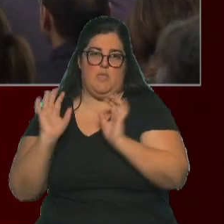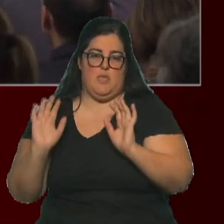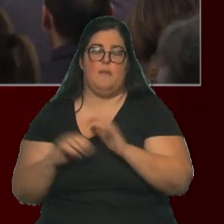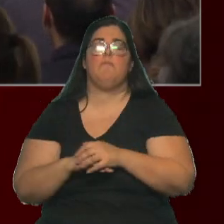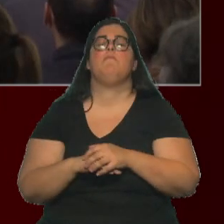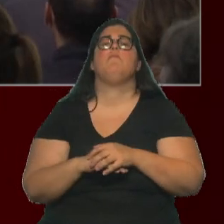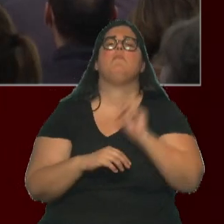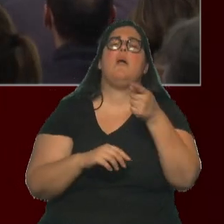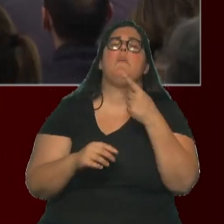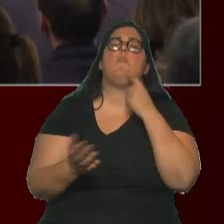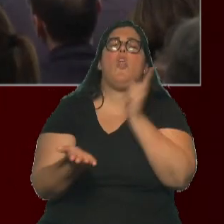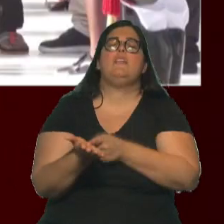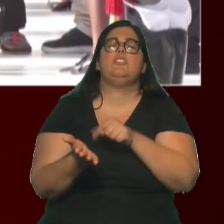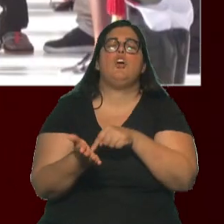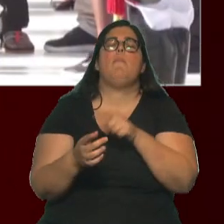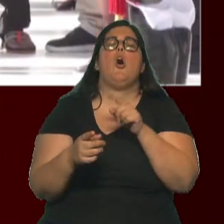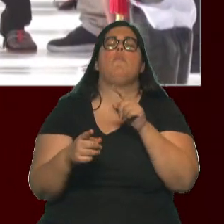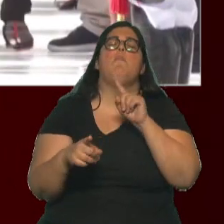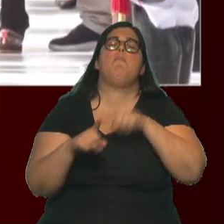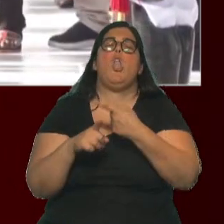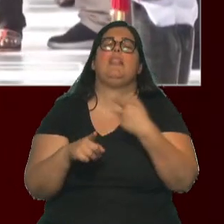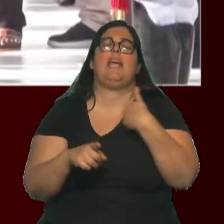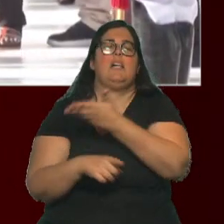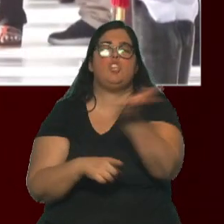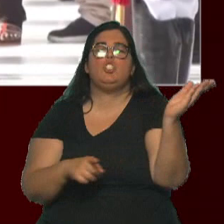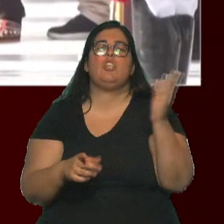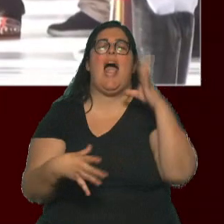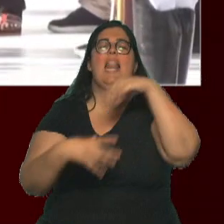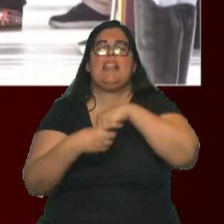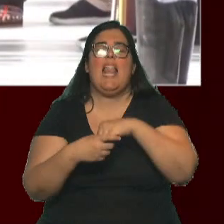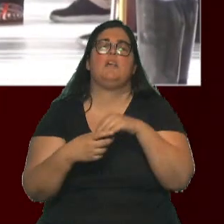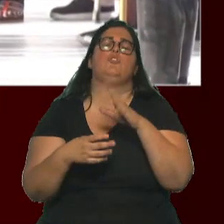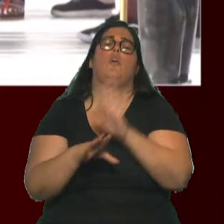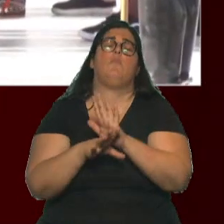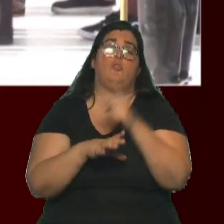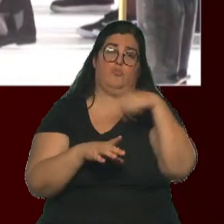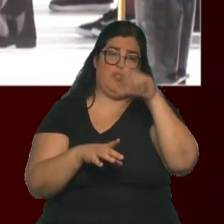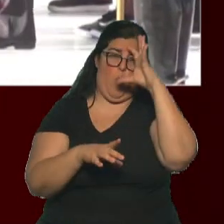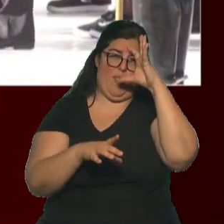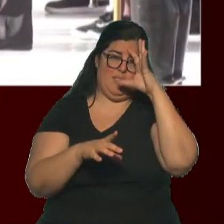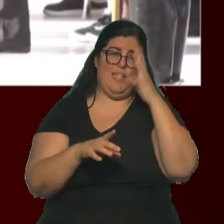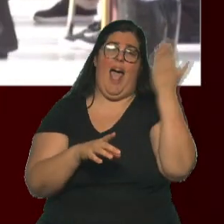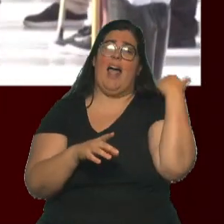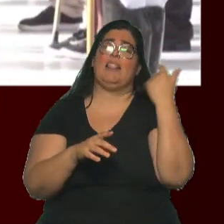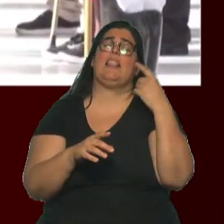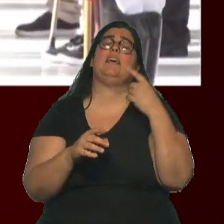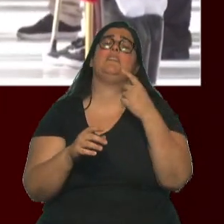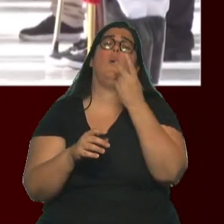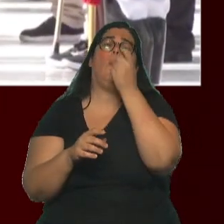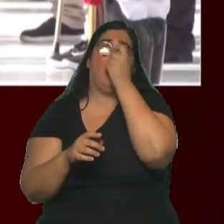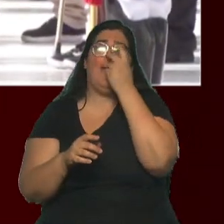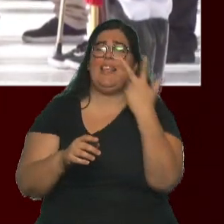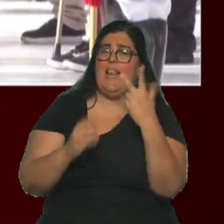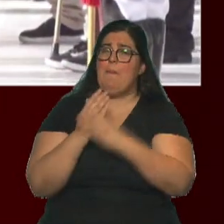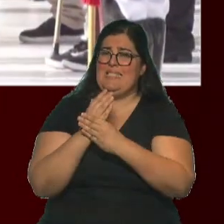que ver con la integración, la política social, los nuevos ministerios. Recordemos que pasamos de 23 ministerios a 37, es